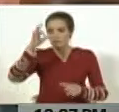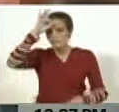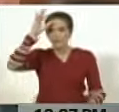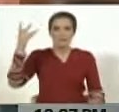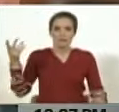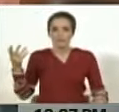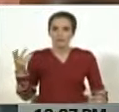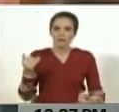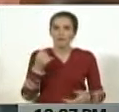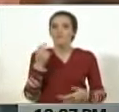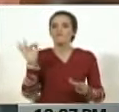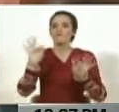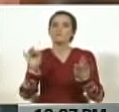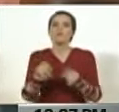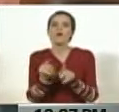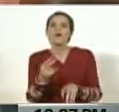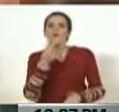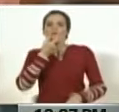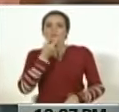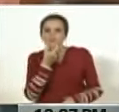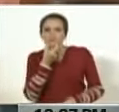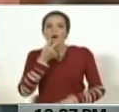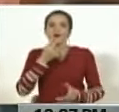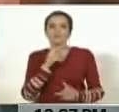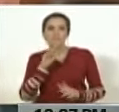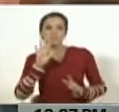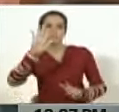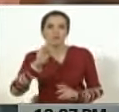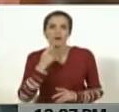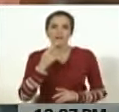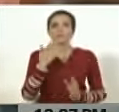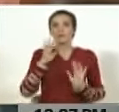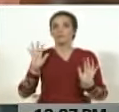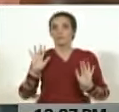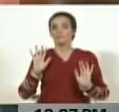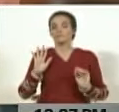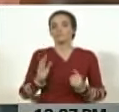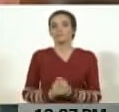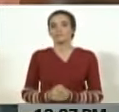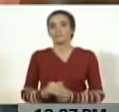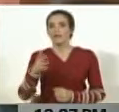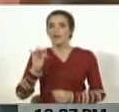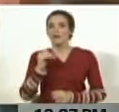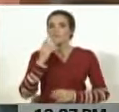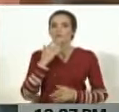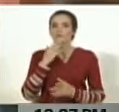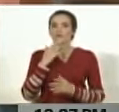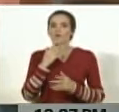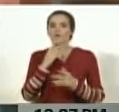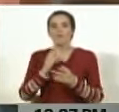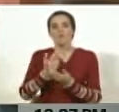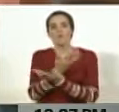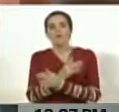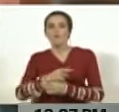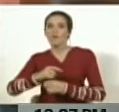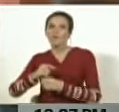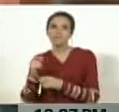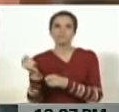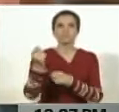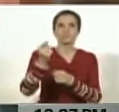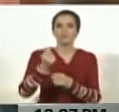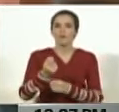una figura como un árbitro. Imagínate tú que tienes un juego de béisbol, y tienes un arbitraje,